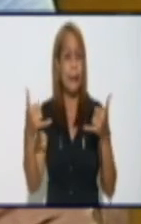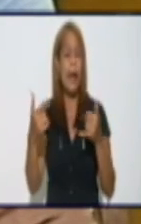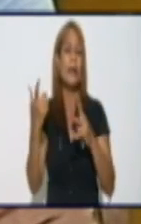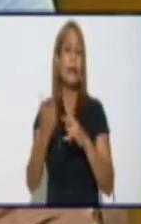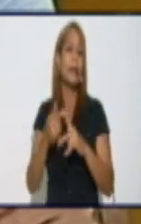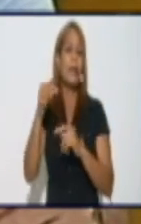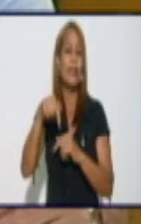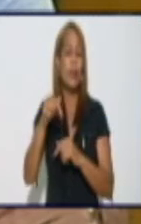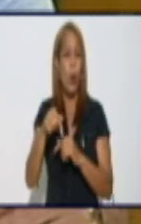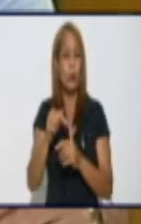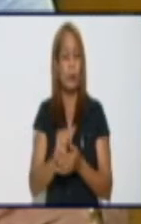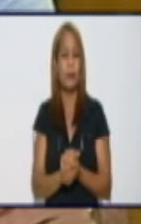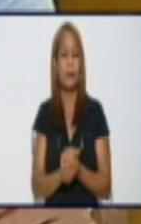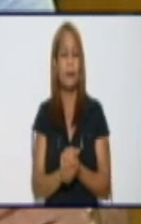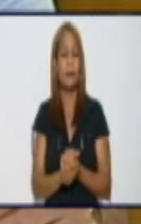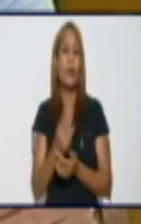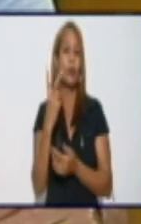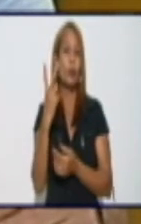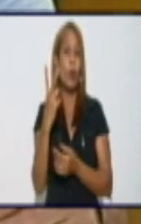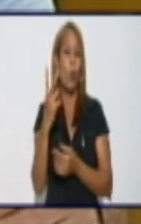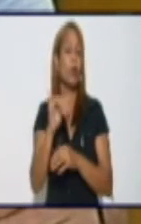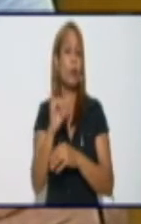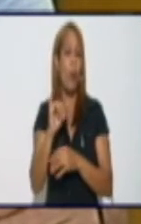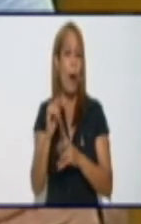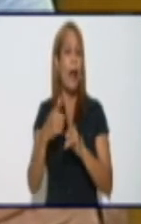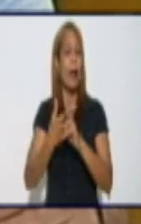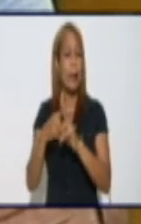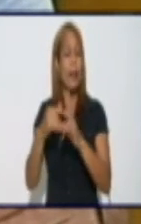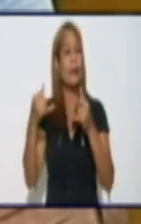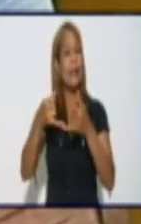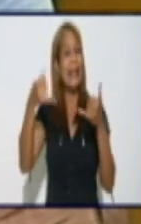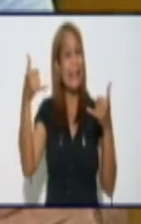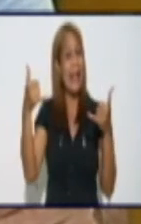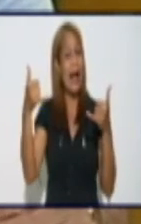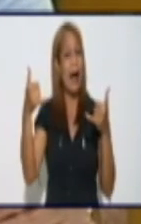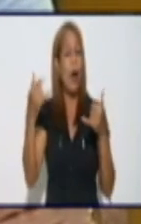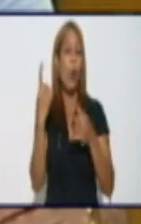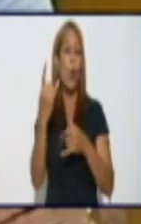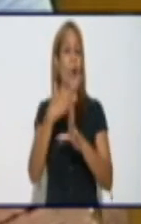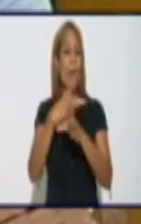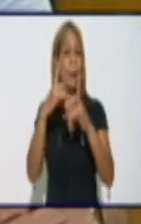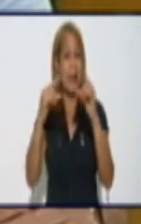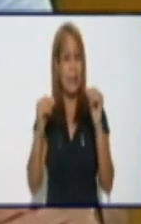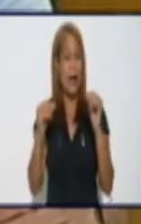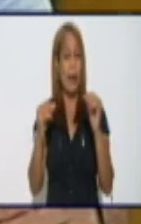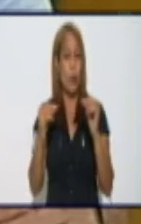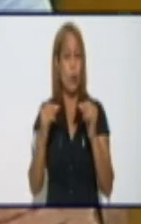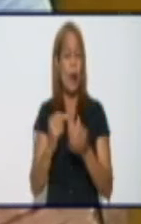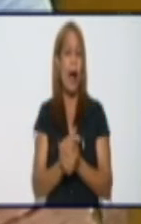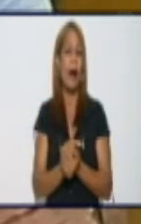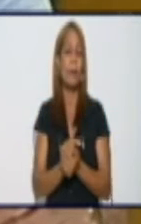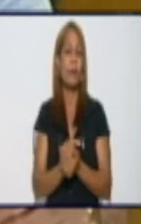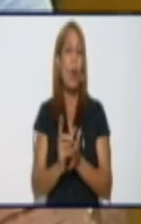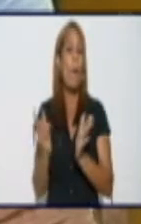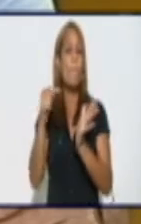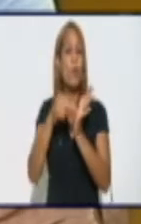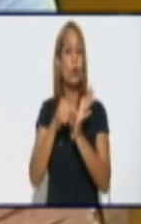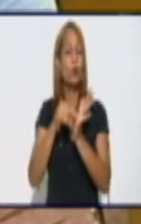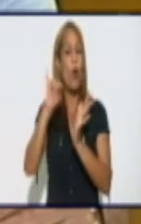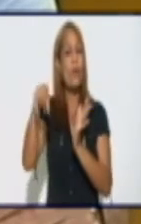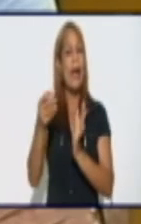hoy hay dos vías libres previstas que se están ejecutando una en media luna en el ramal de las aguas con mantenimiento y poda